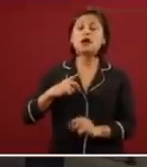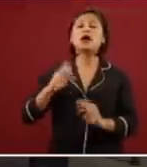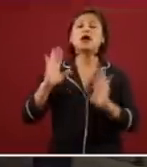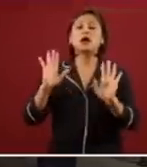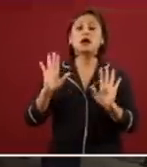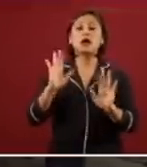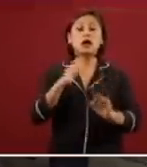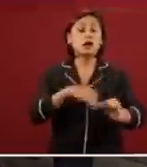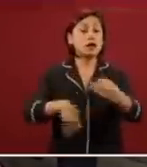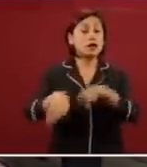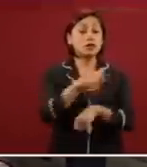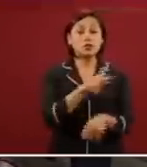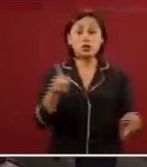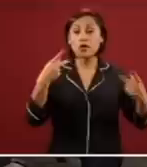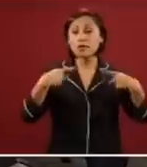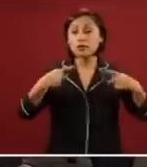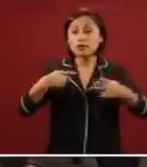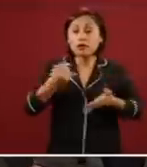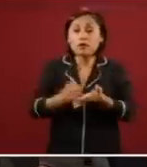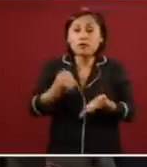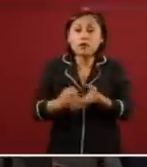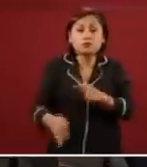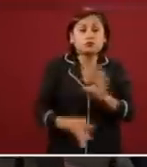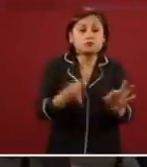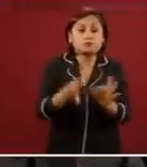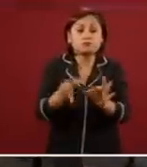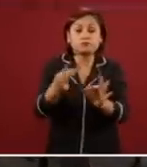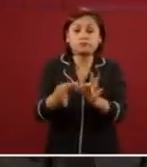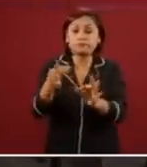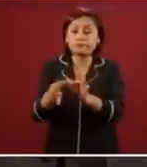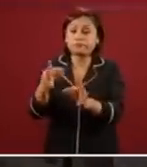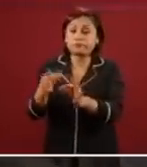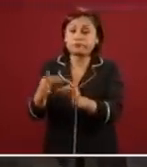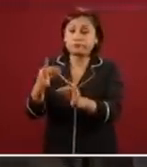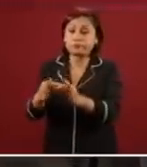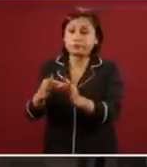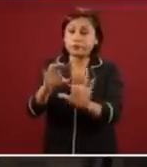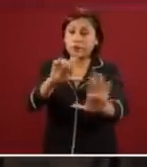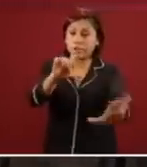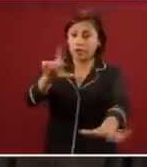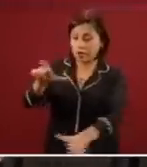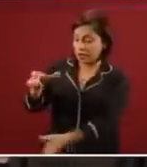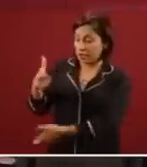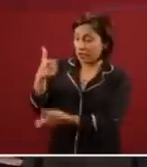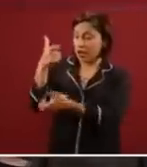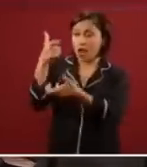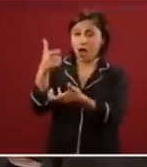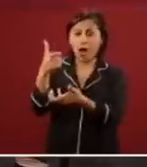hay estas prácticas, el presupuesto alcanza, rinde,